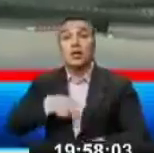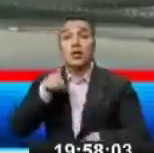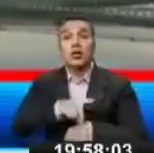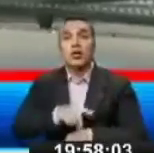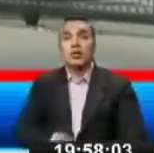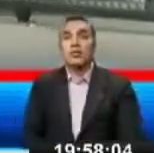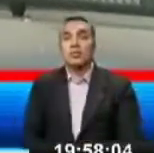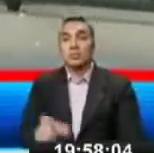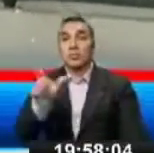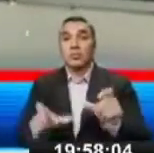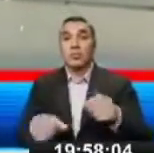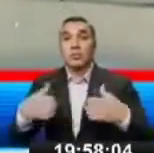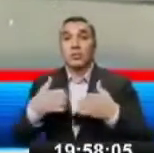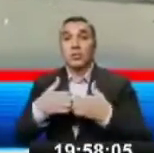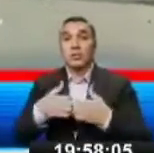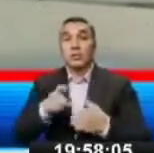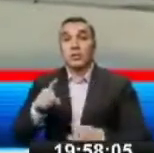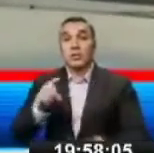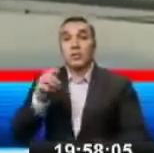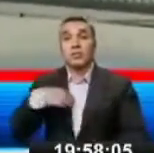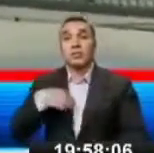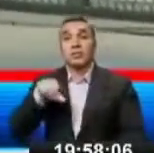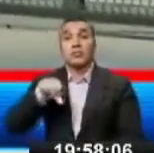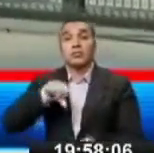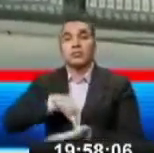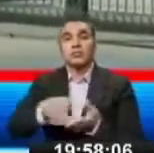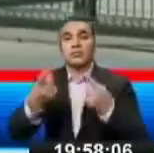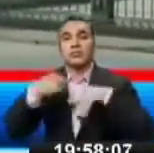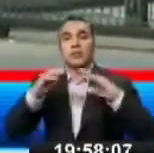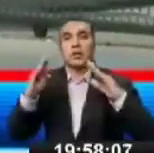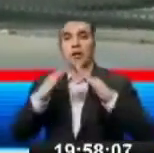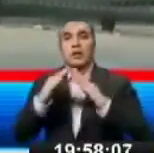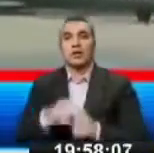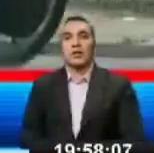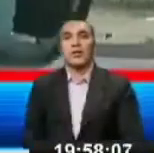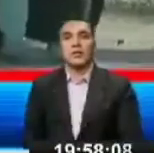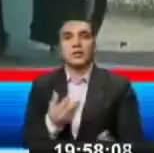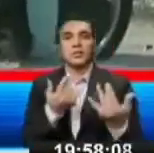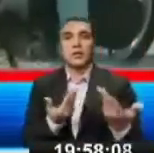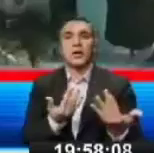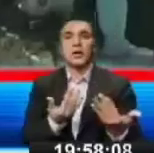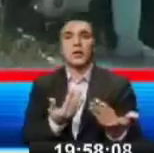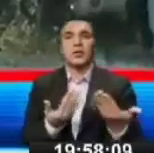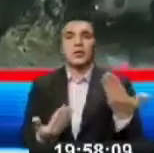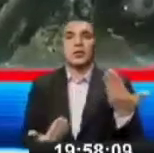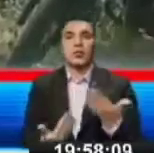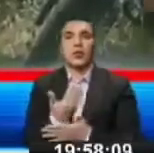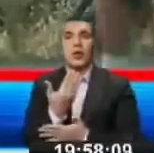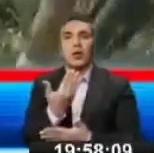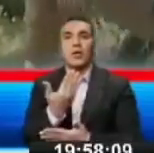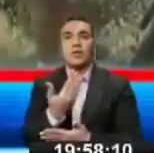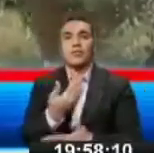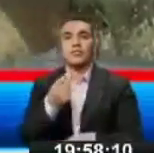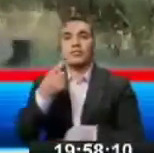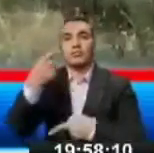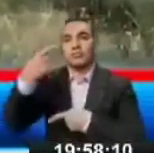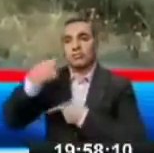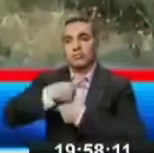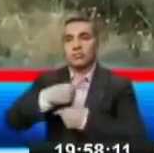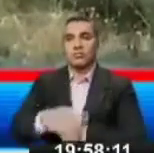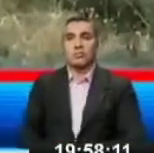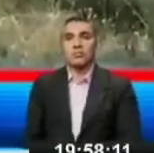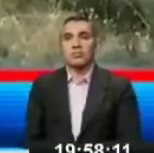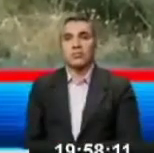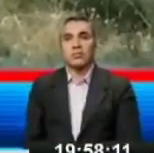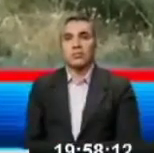médicas, los integrantes del equipo de la ciudad retornaron a sus hogares a la espera de una nueva disposición.